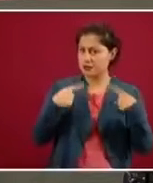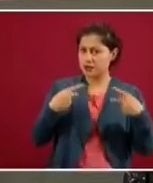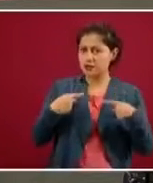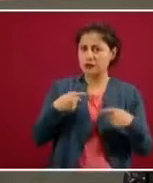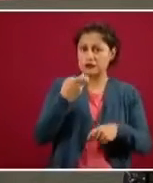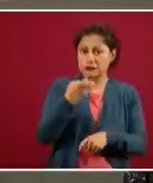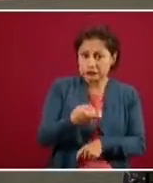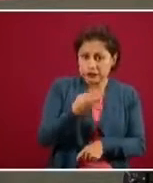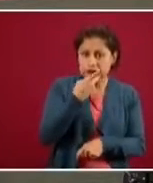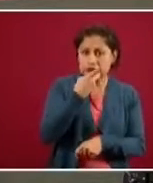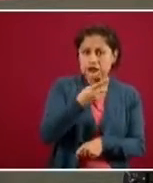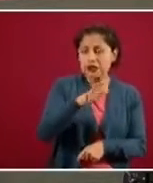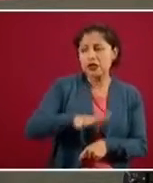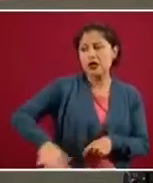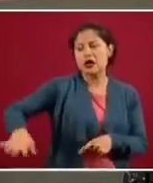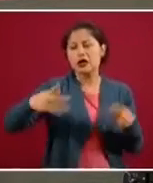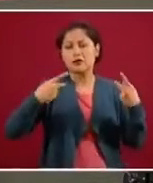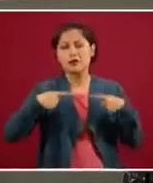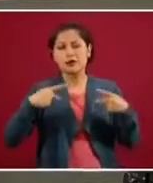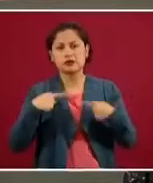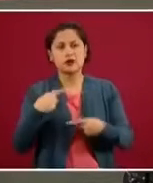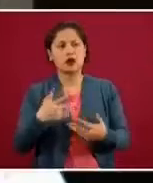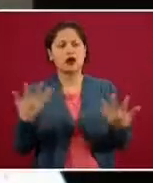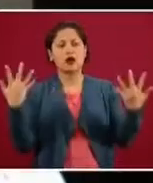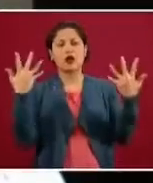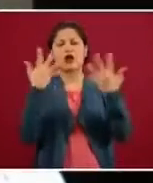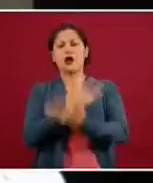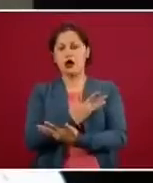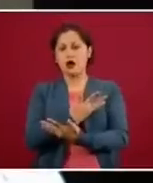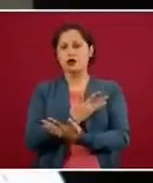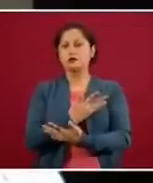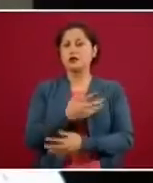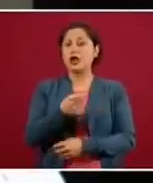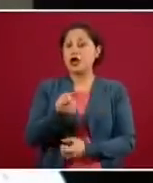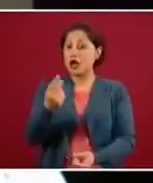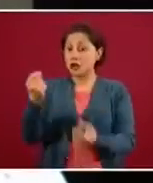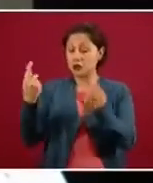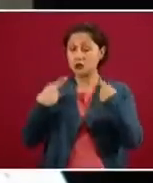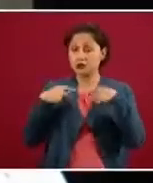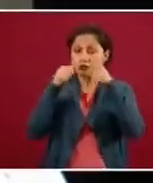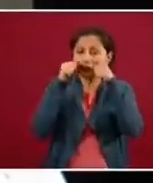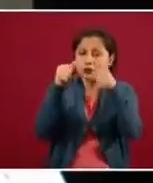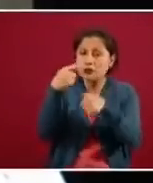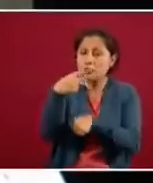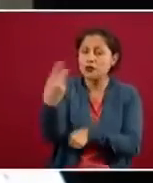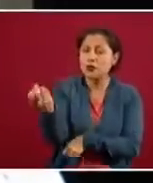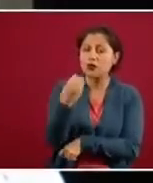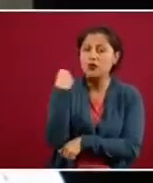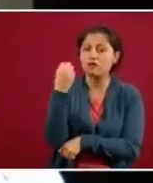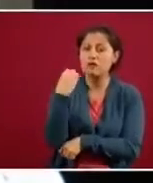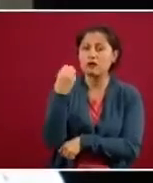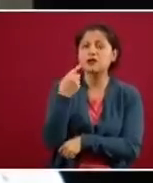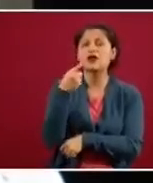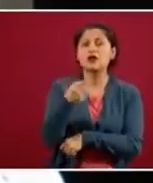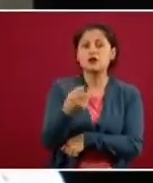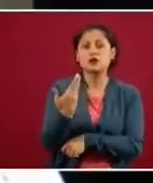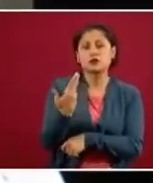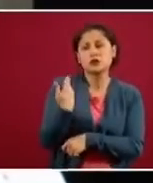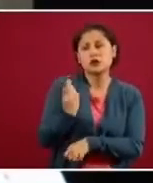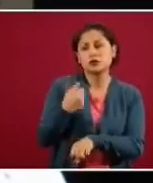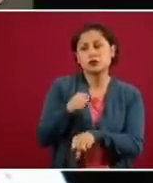voces públicas, bastantes. Quienes han escuchado sus conferencias saben que este dato usted lo ha dicho una y otra vez durante varias